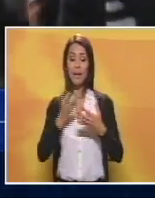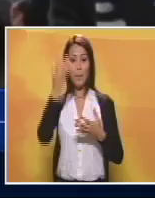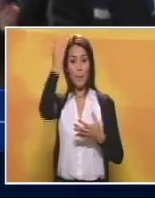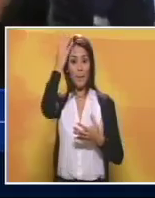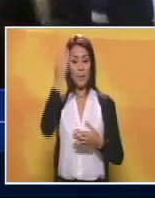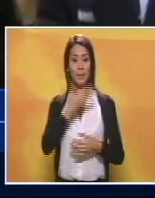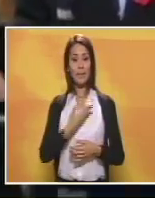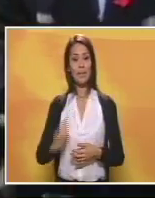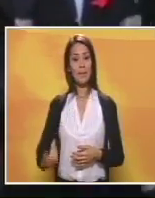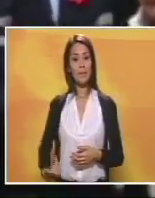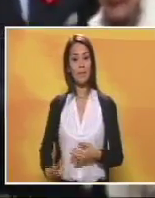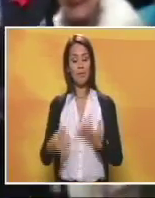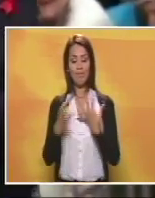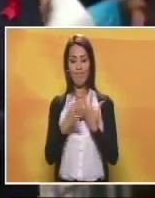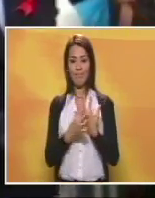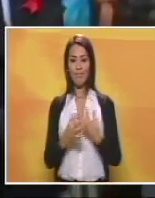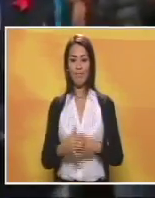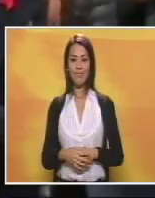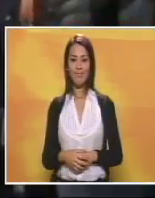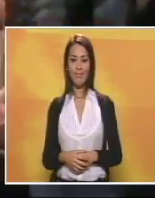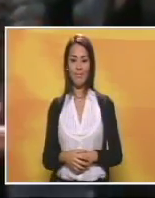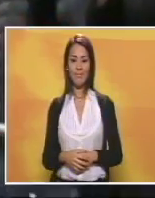está hecho con un diamante de Botswana.